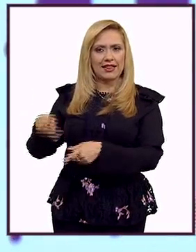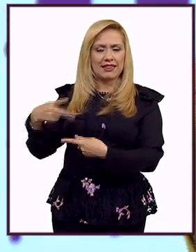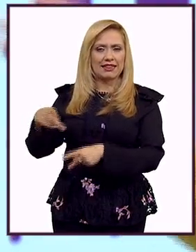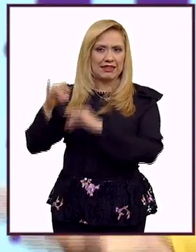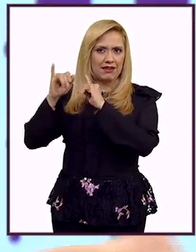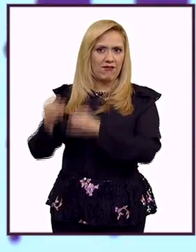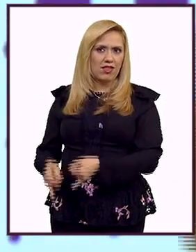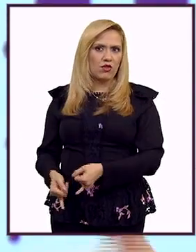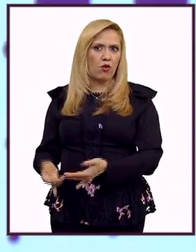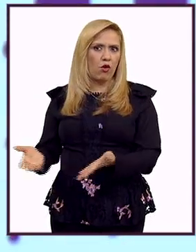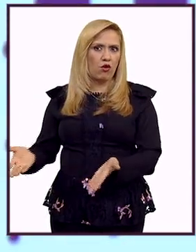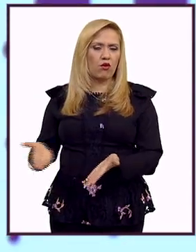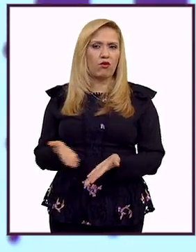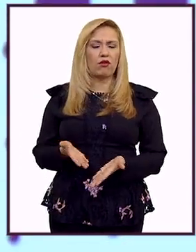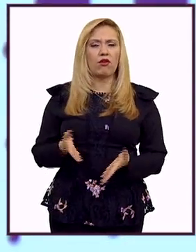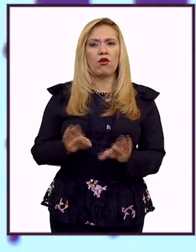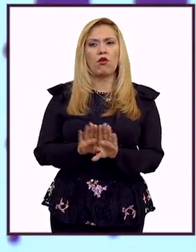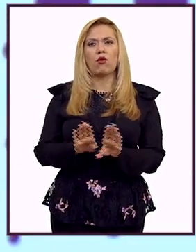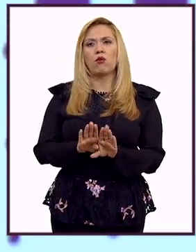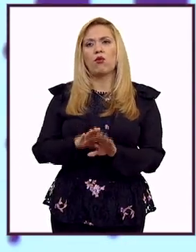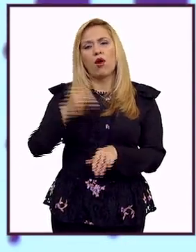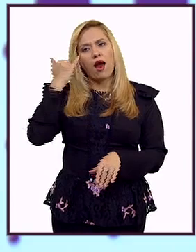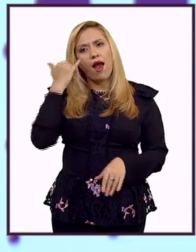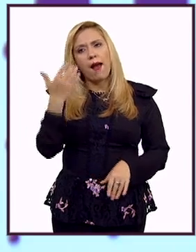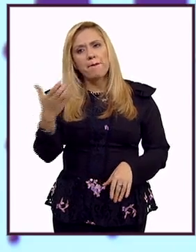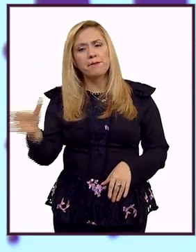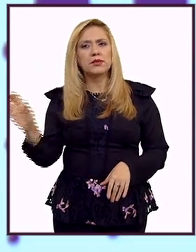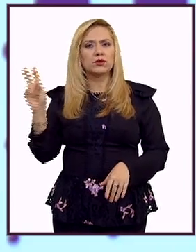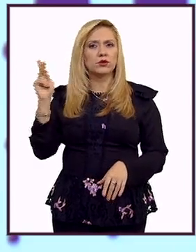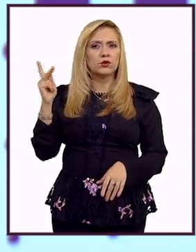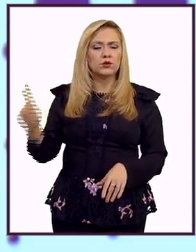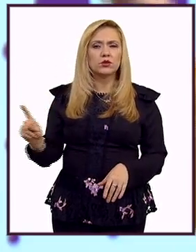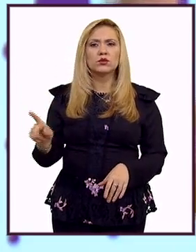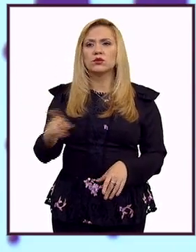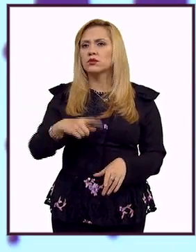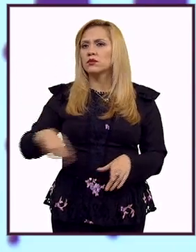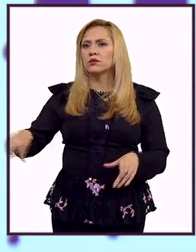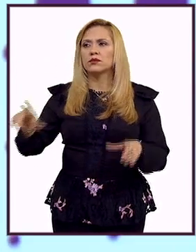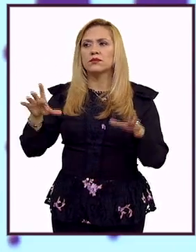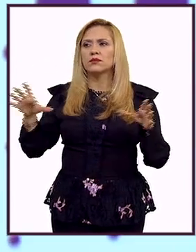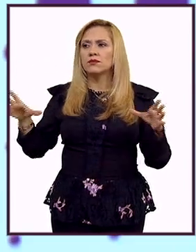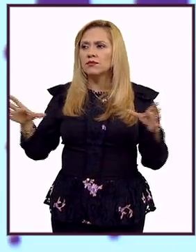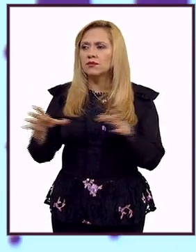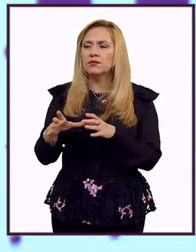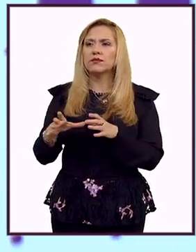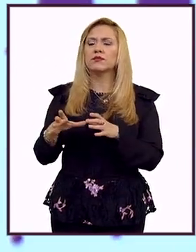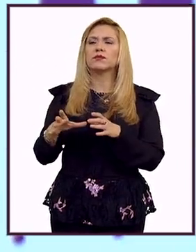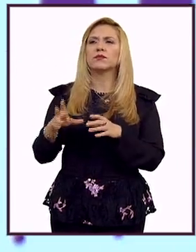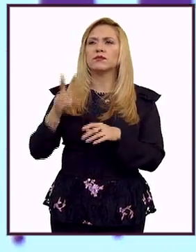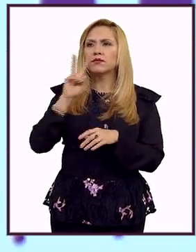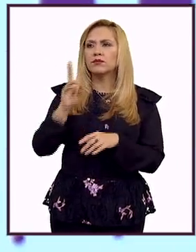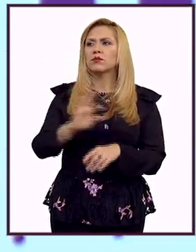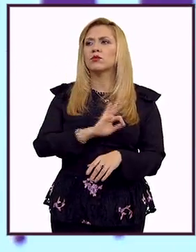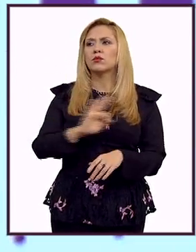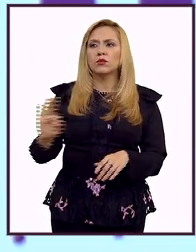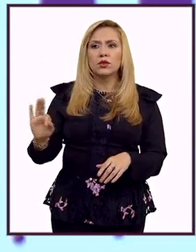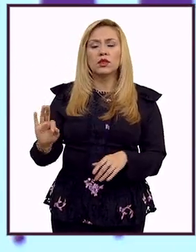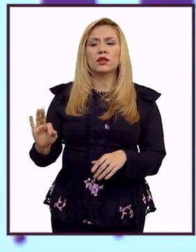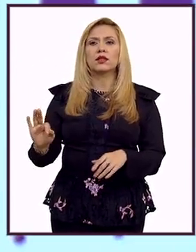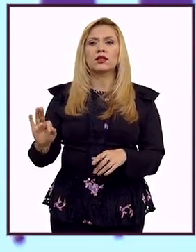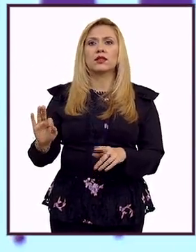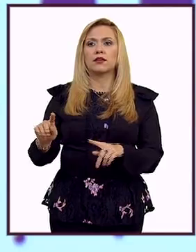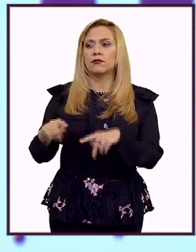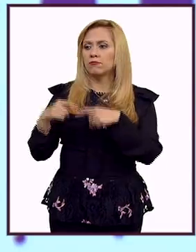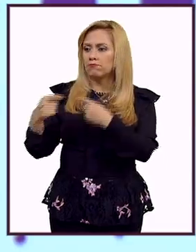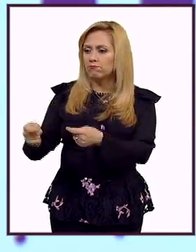distintas, igual que los indígenas, igual que los afrodescendientes, digamos, a pesar de que entre ellas sean comunidades muy variadas, etcétera, la posibilidad de ser nombradas y de